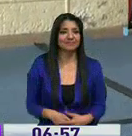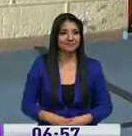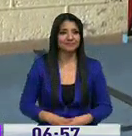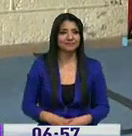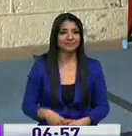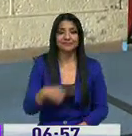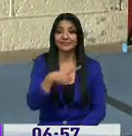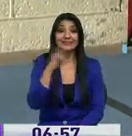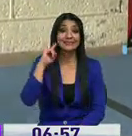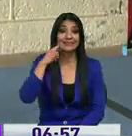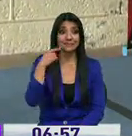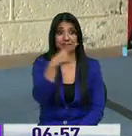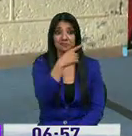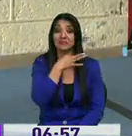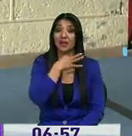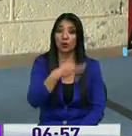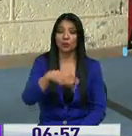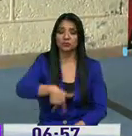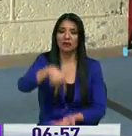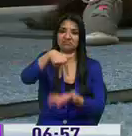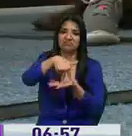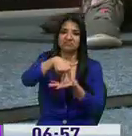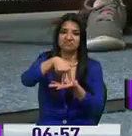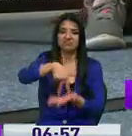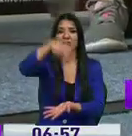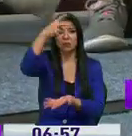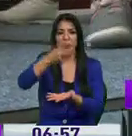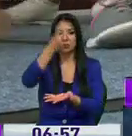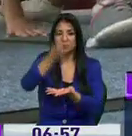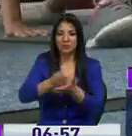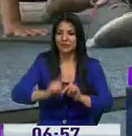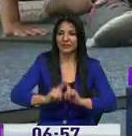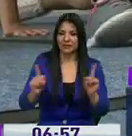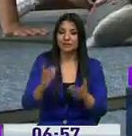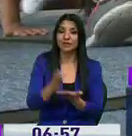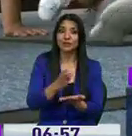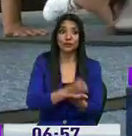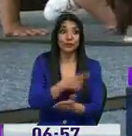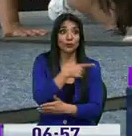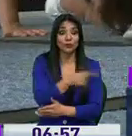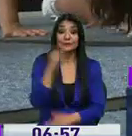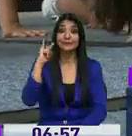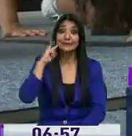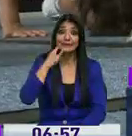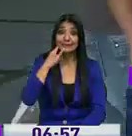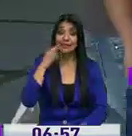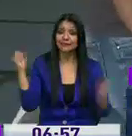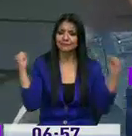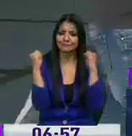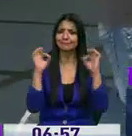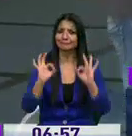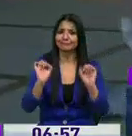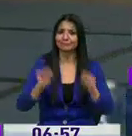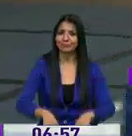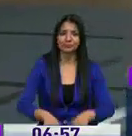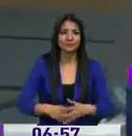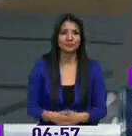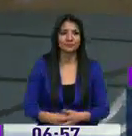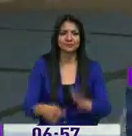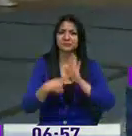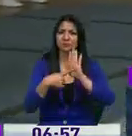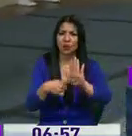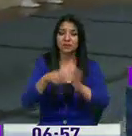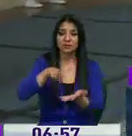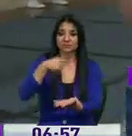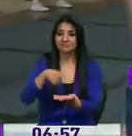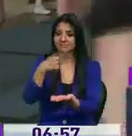su niña le gustan las acrobacias o la gimnasia y el curso vacacional para cheerleaders es el indicado ya que podrá demostrar todas sus